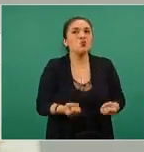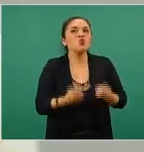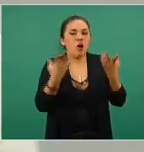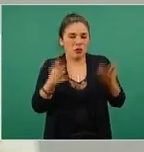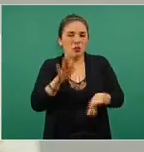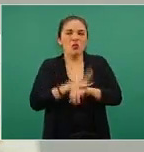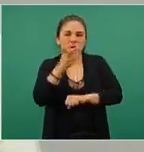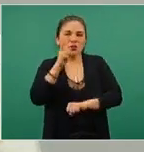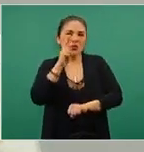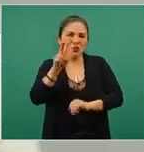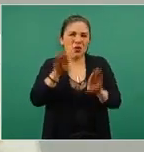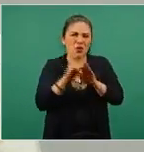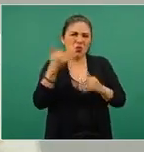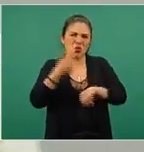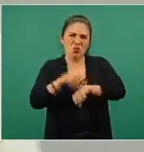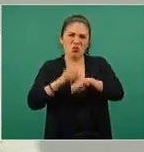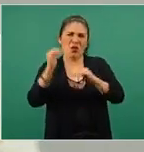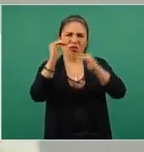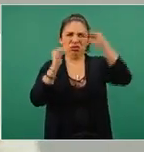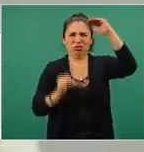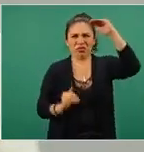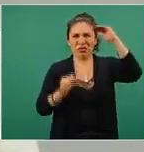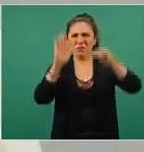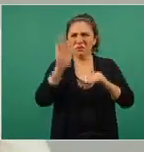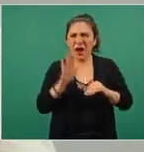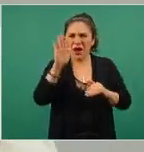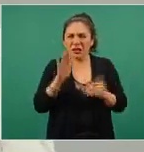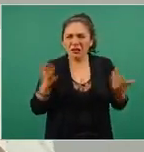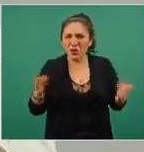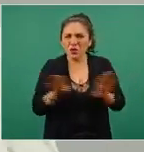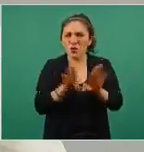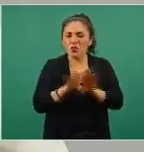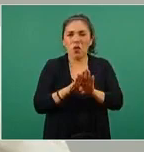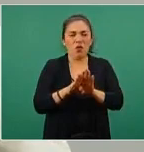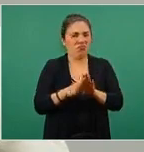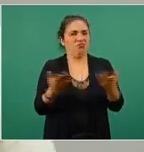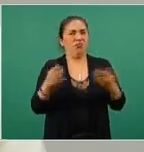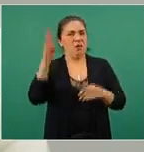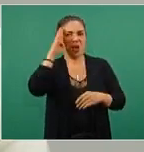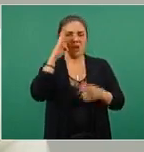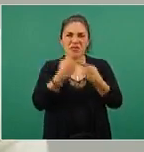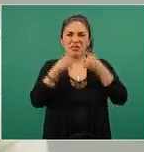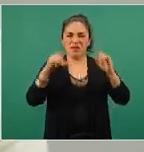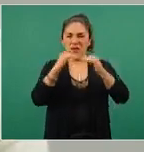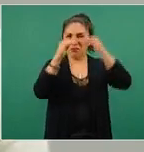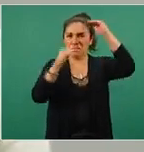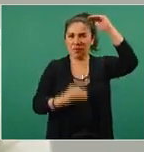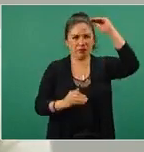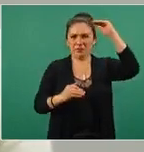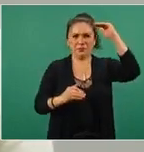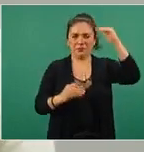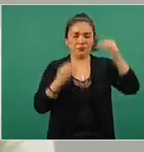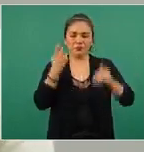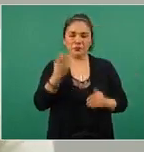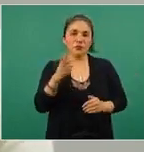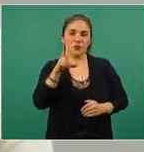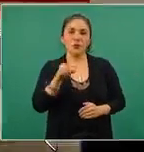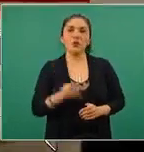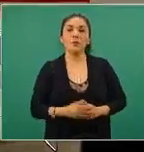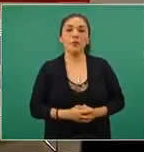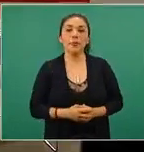Por eso se ve la cifra así como que hubiera habido muchísima fuerza en esta